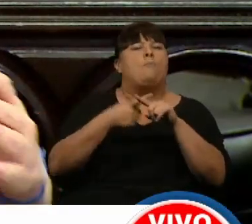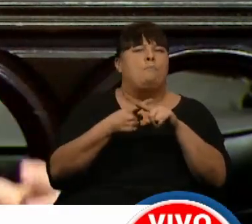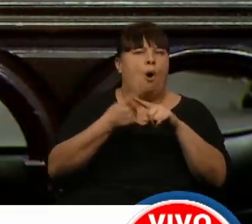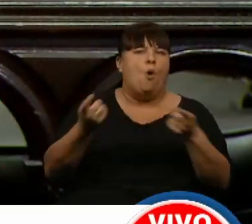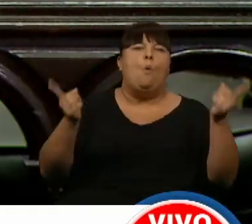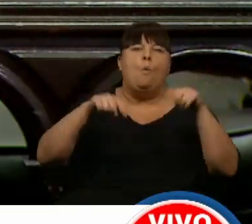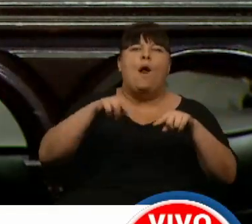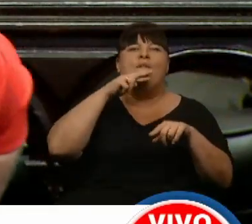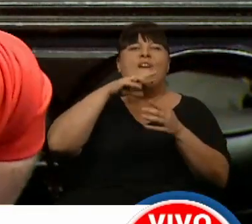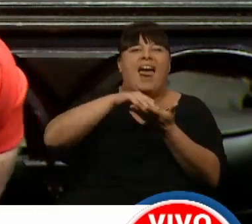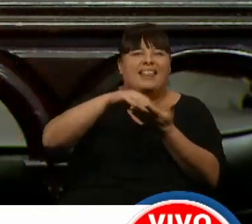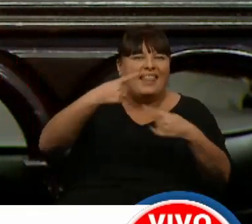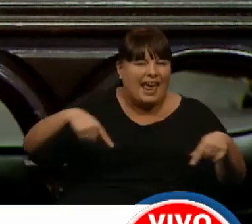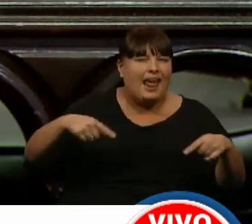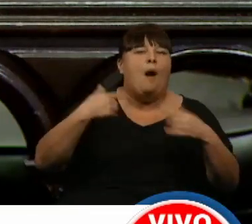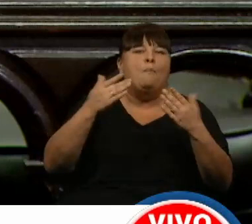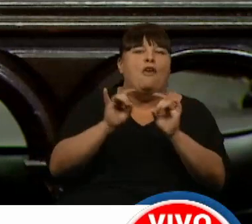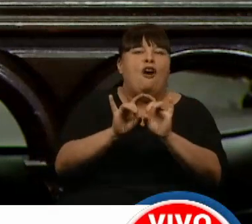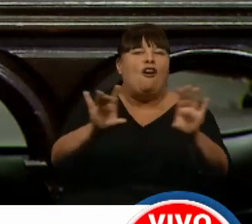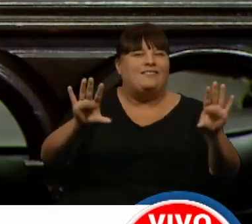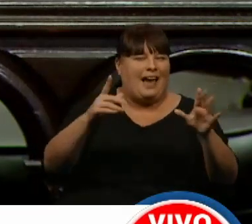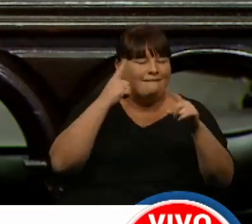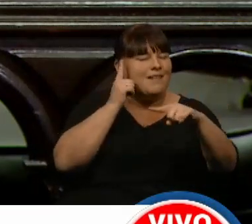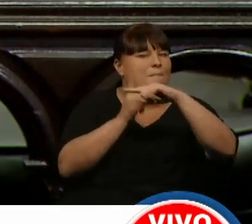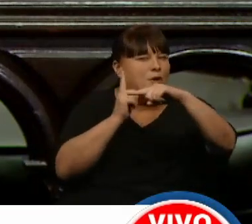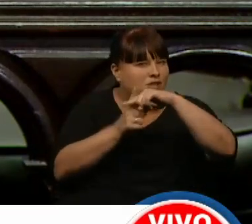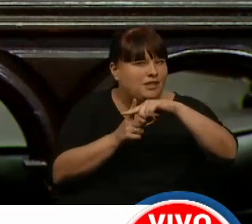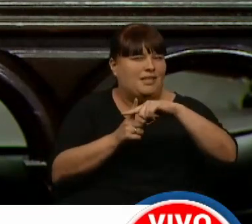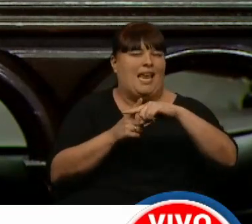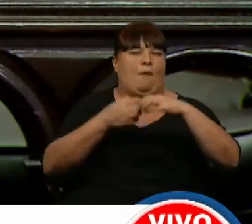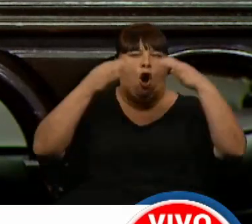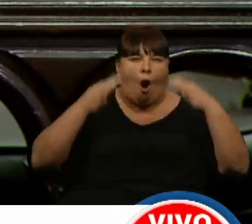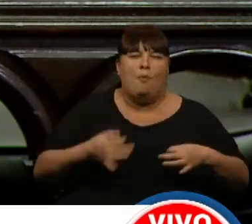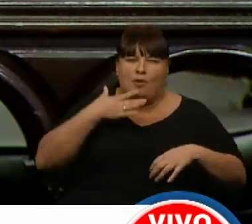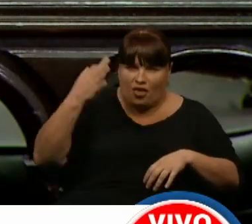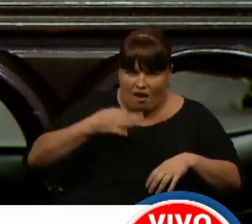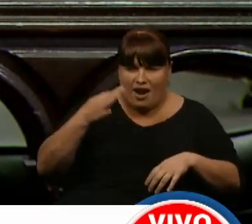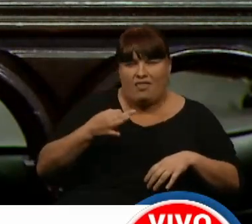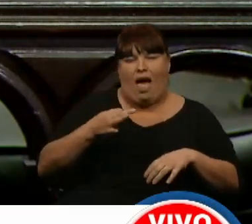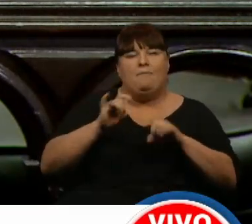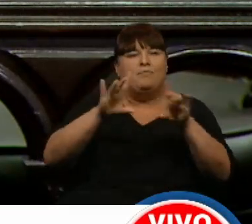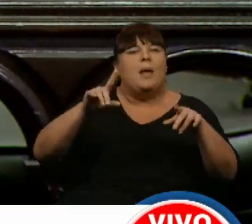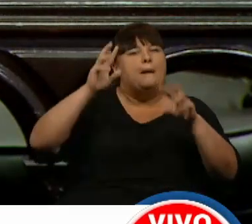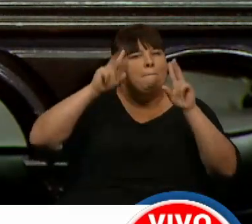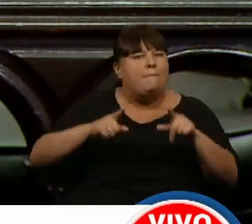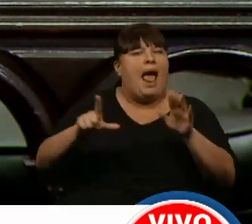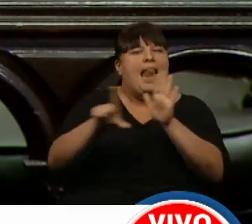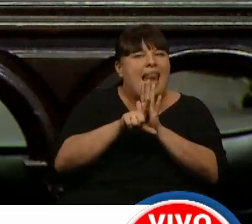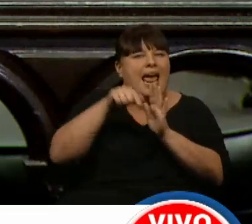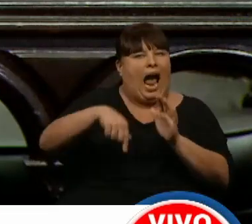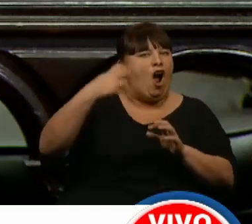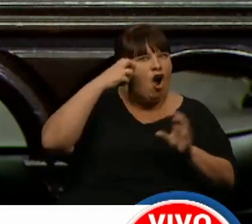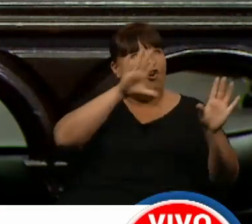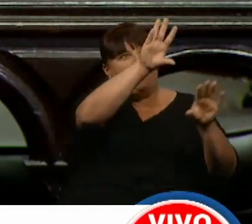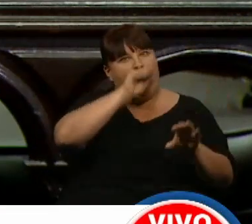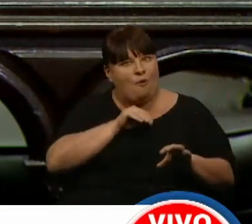esa recuperación verde, contagie de optimismo, contagie de compromiso real, contagie de políticas y leyes a este